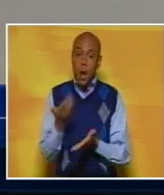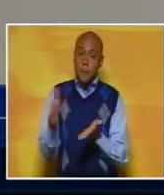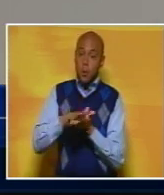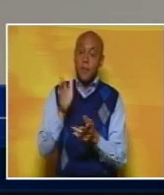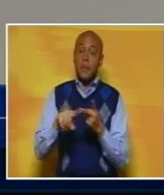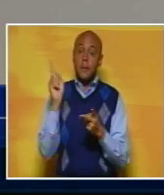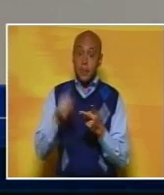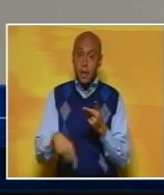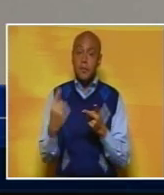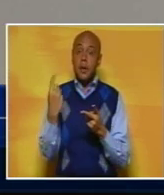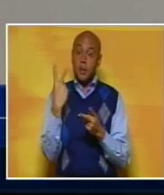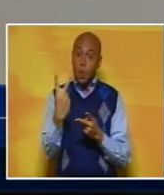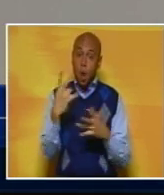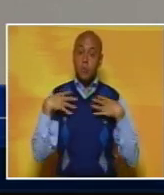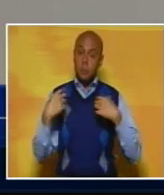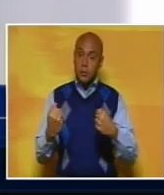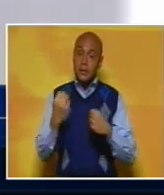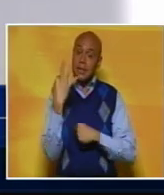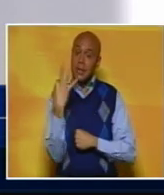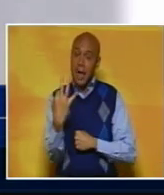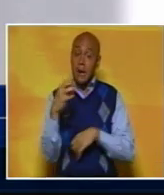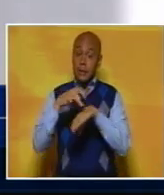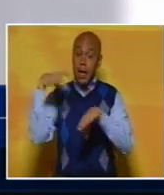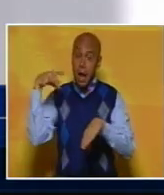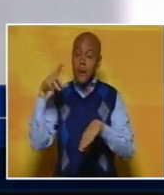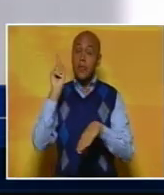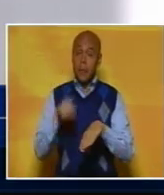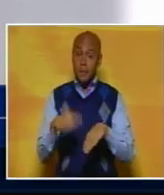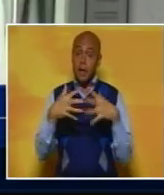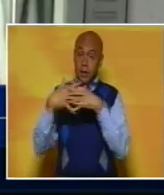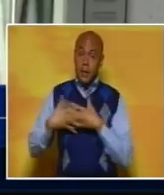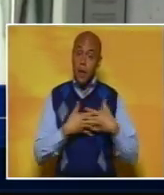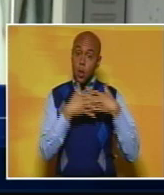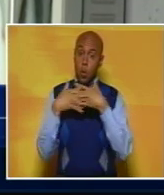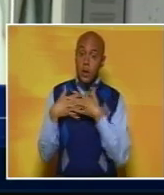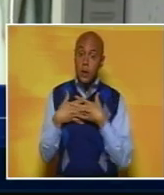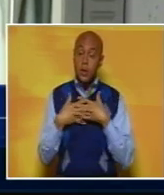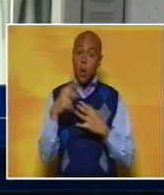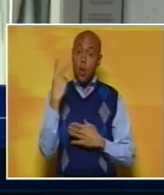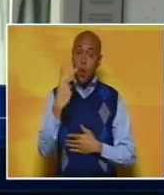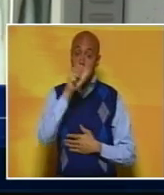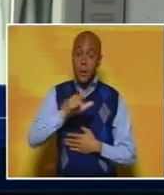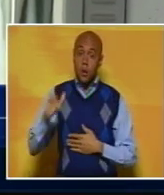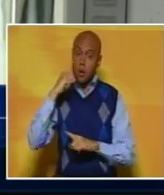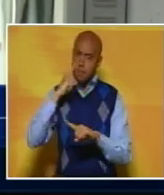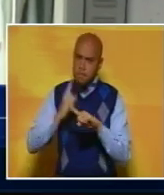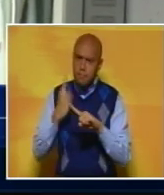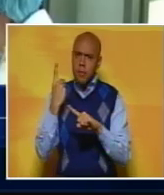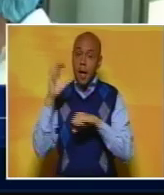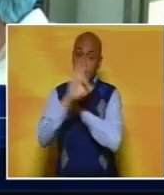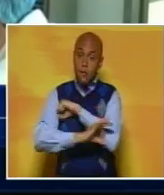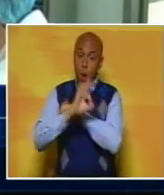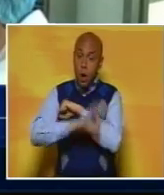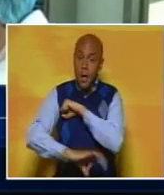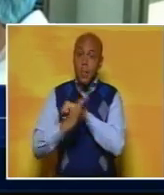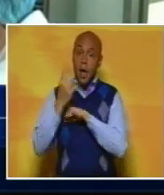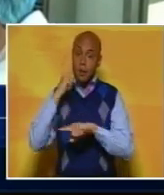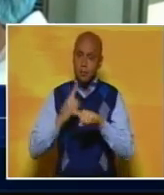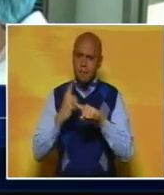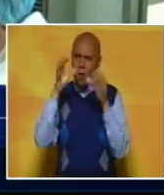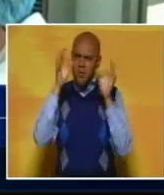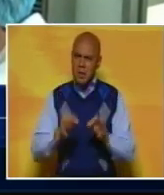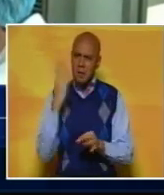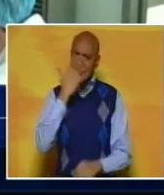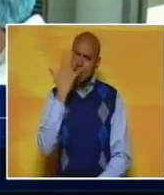hay 2 curadas y 3 en estado grave. En Estados Unidos, 2 personas dieron positivo en Florida, aunque aún no han sido